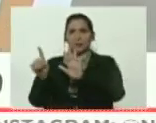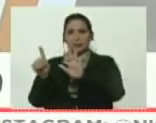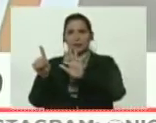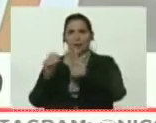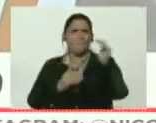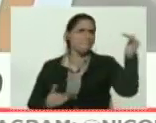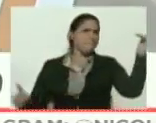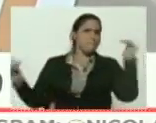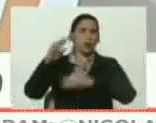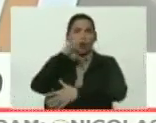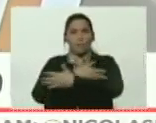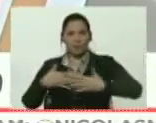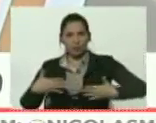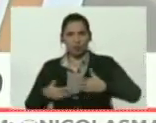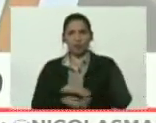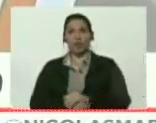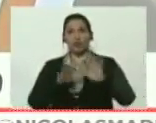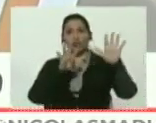para arriba, a